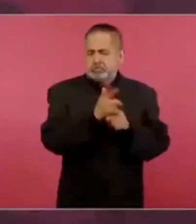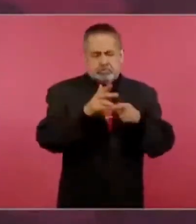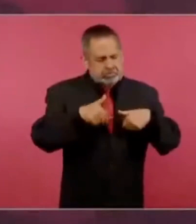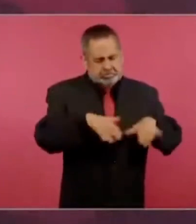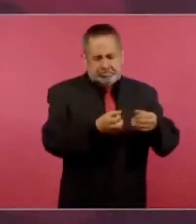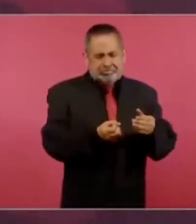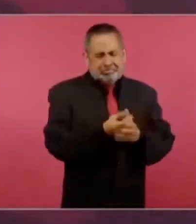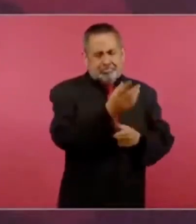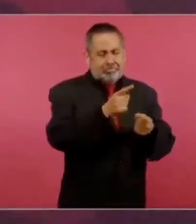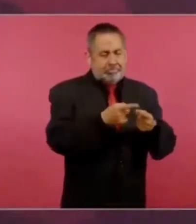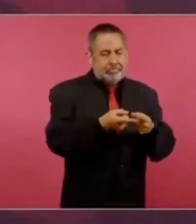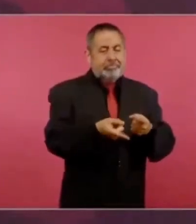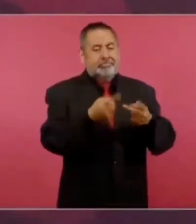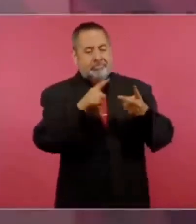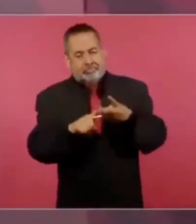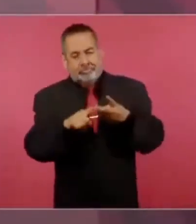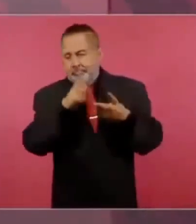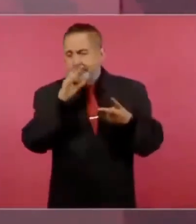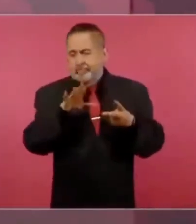y no pueden salir